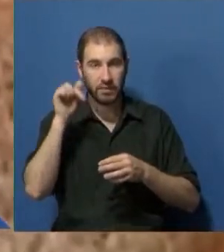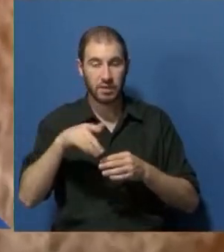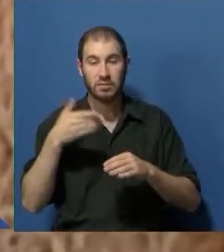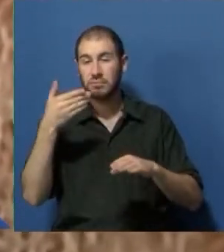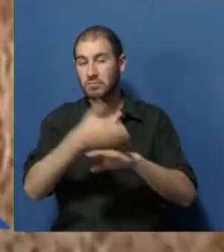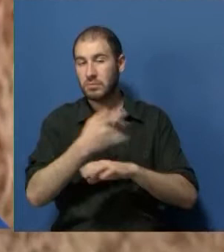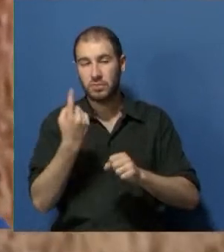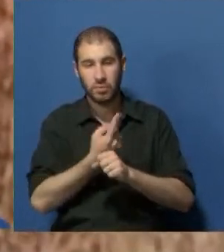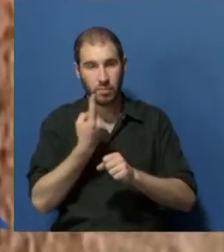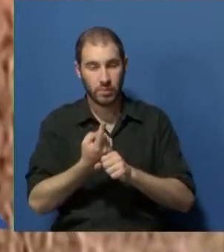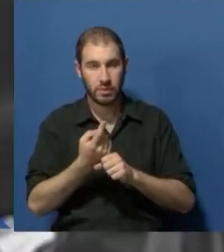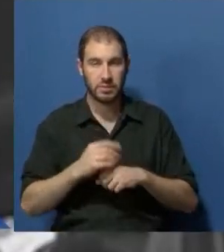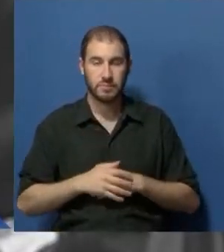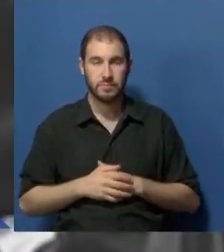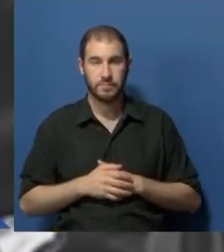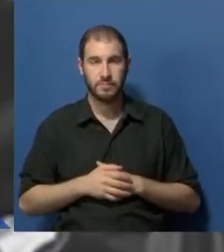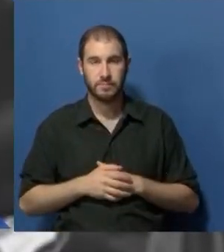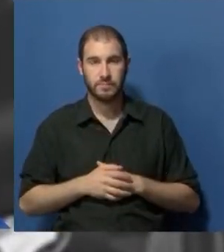pueden llegar o no han podido